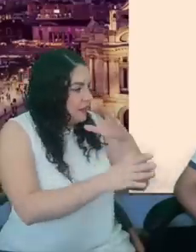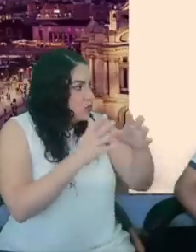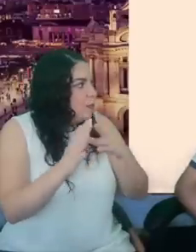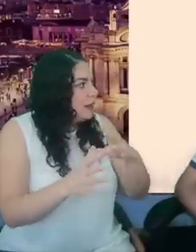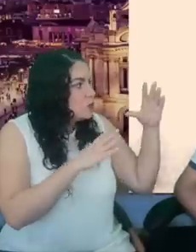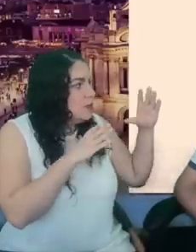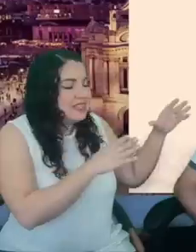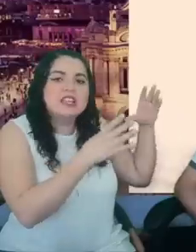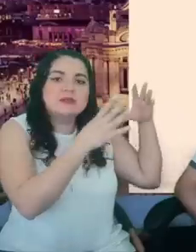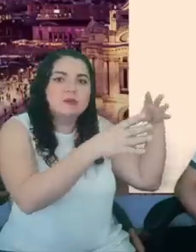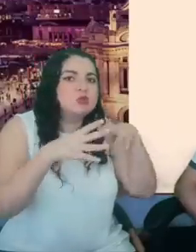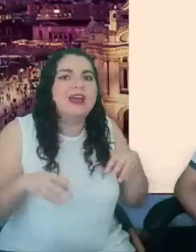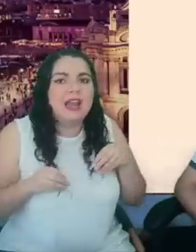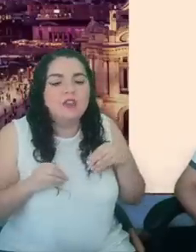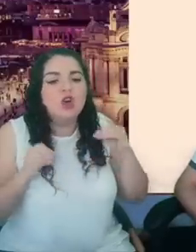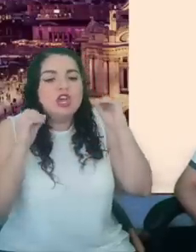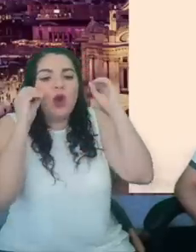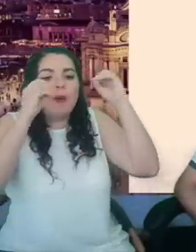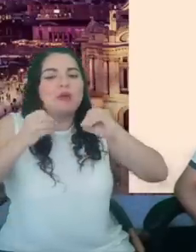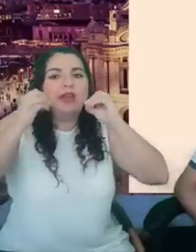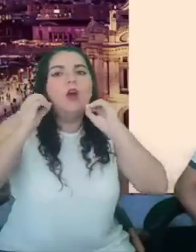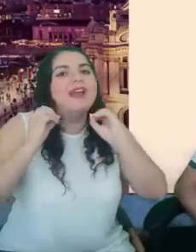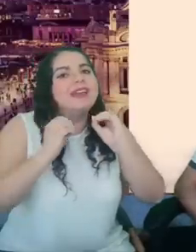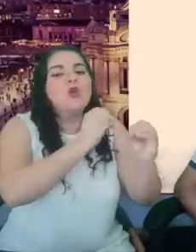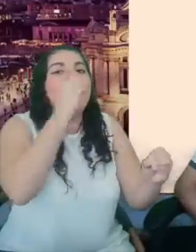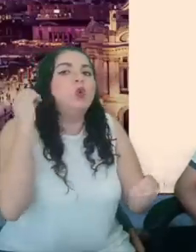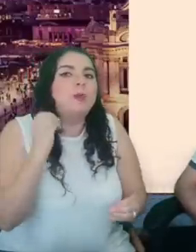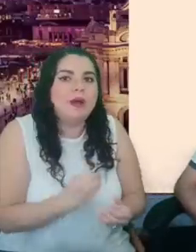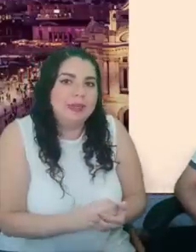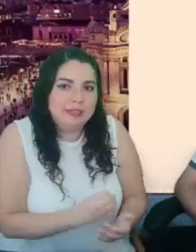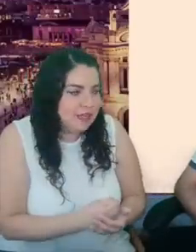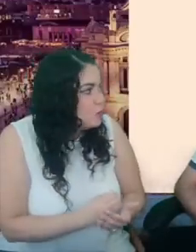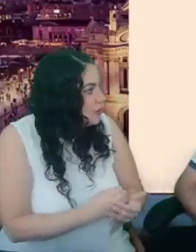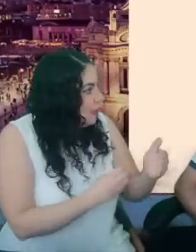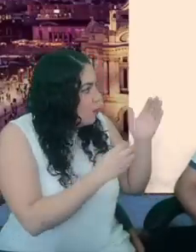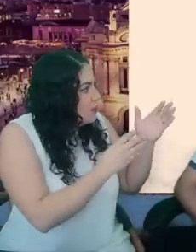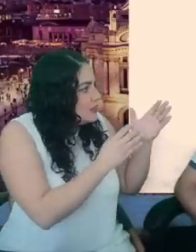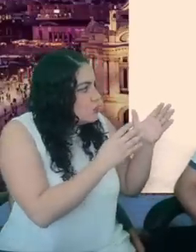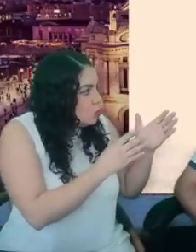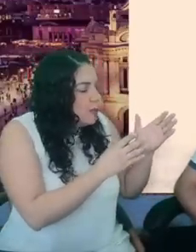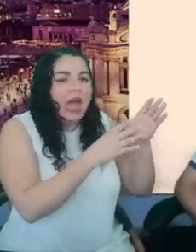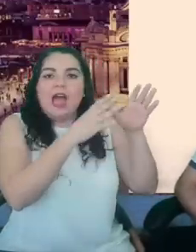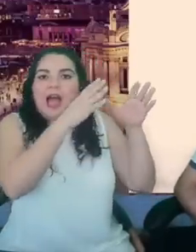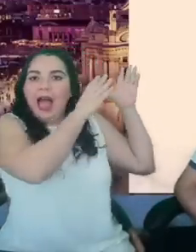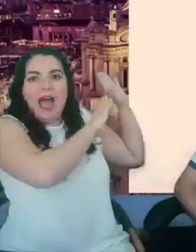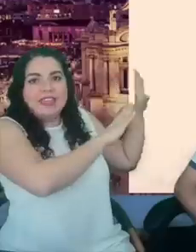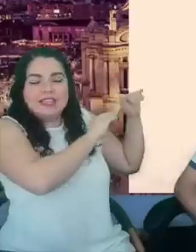mientras son peras o son manzanas vamos congelando y como por qué ahora que hay una culpabilidad demostrada como dices tú